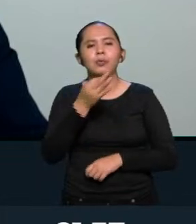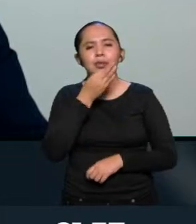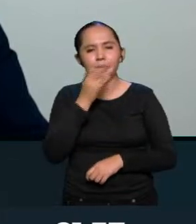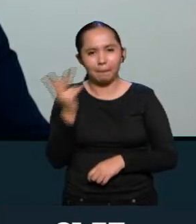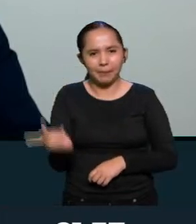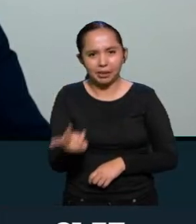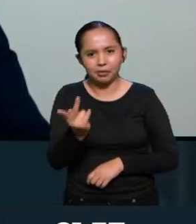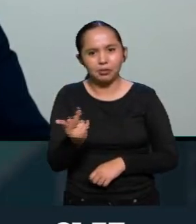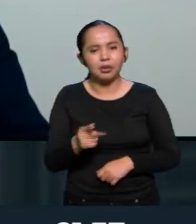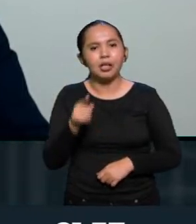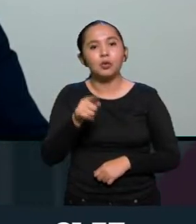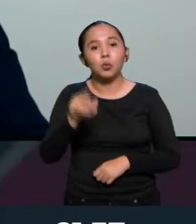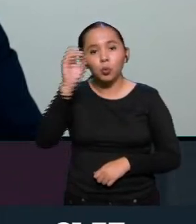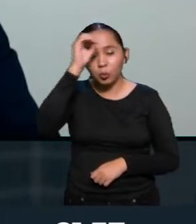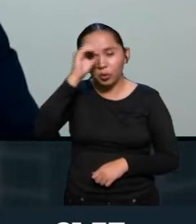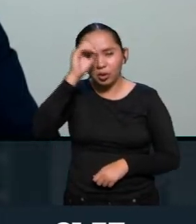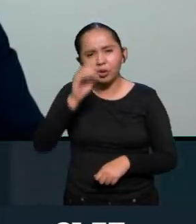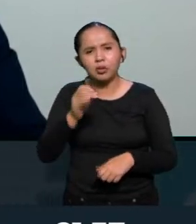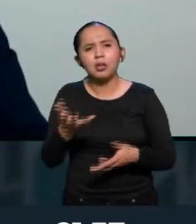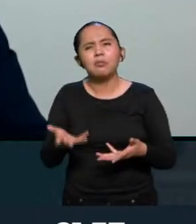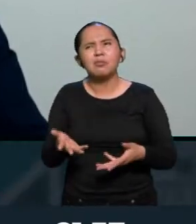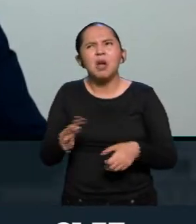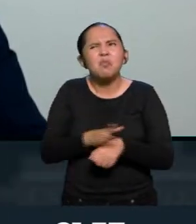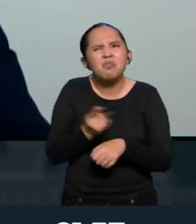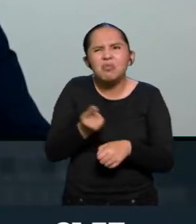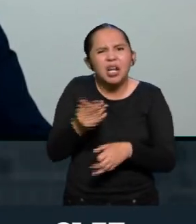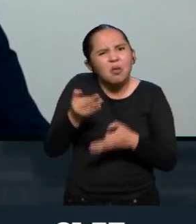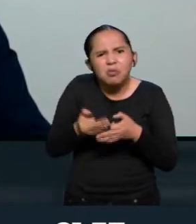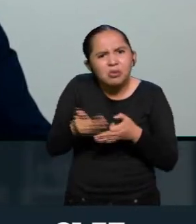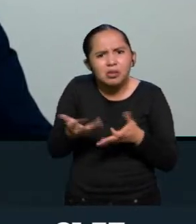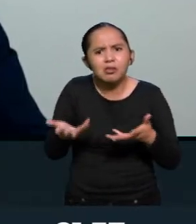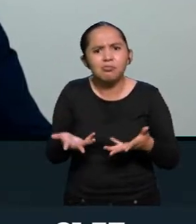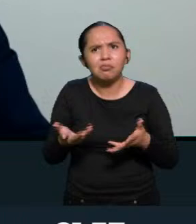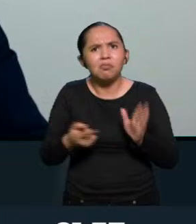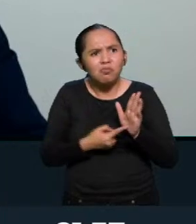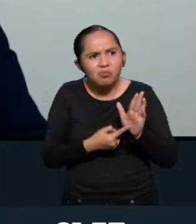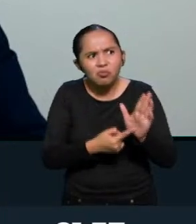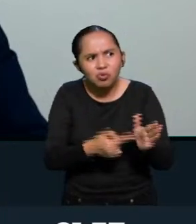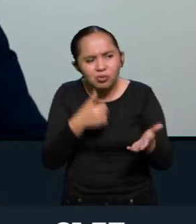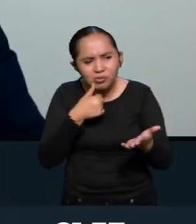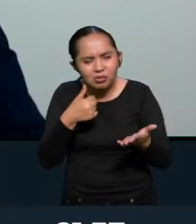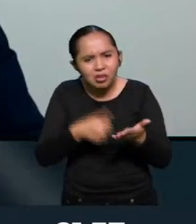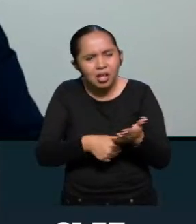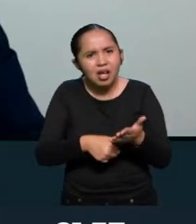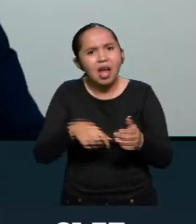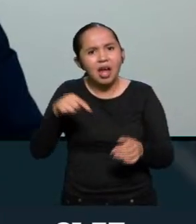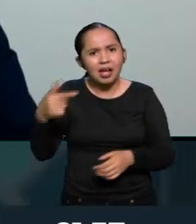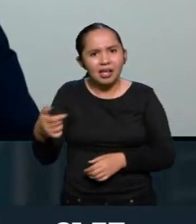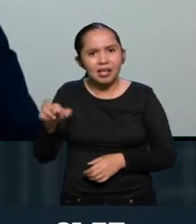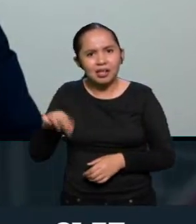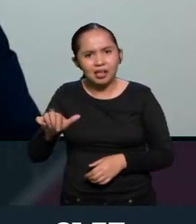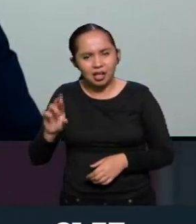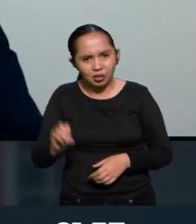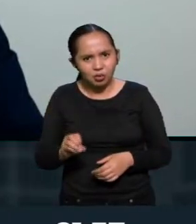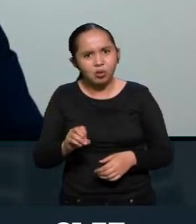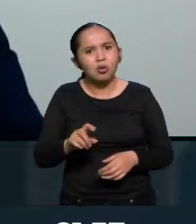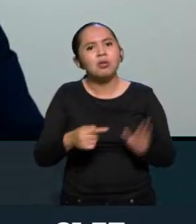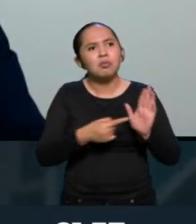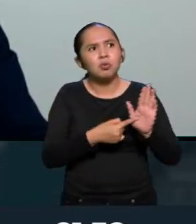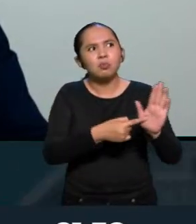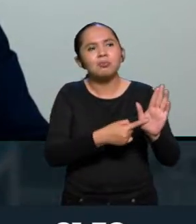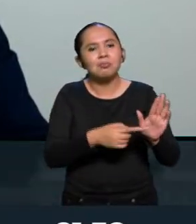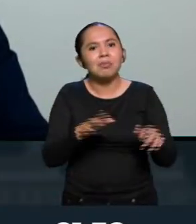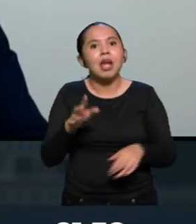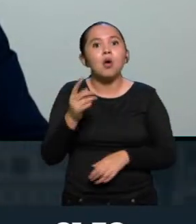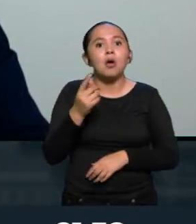preguntarte, desde tu perspectiva, ¿por qué sale en este momento esta carta de Genaro García Luna? Lo dices muy bien, un día